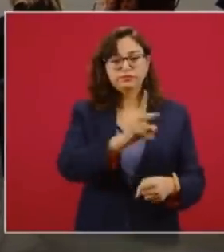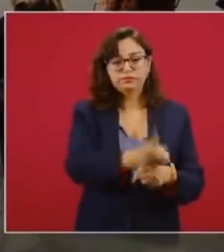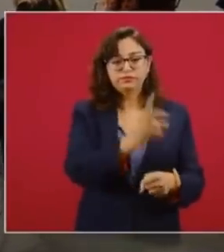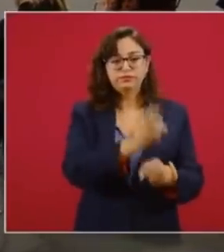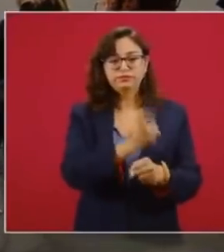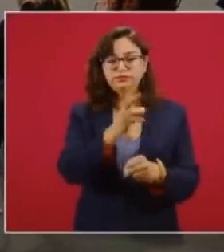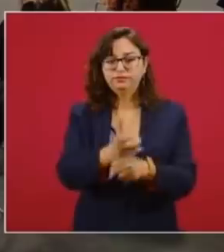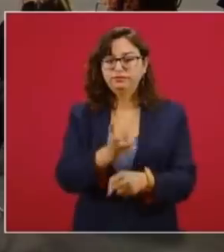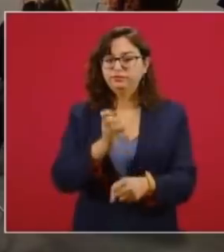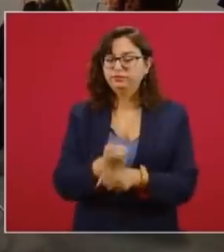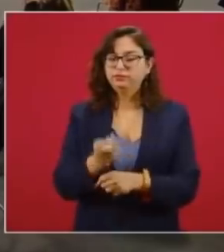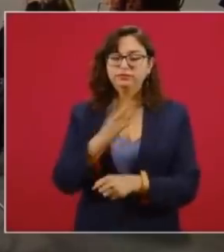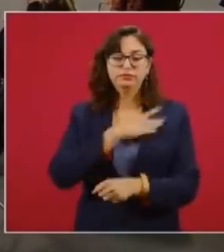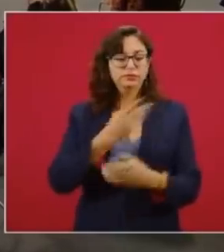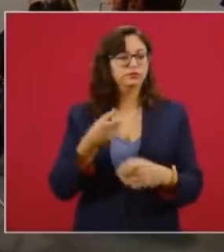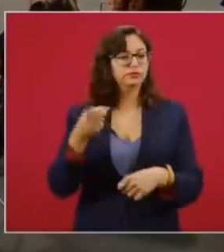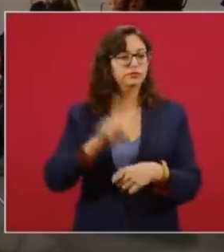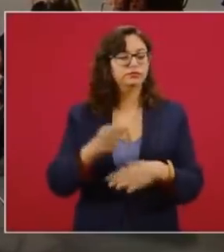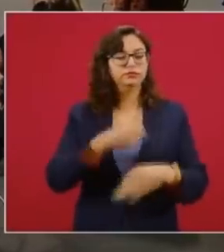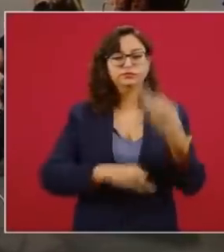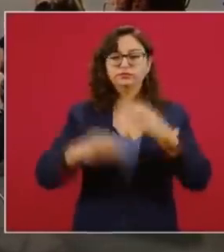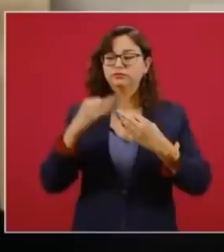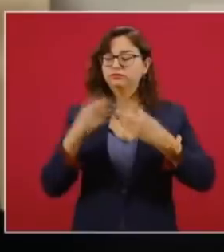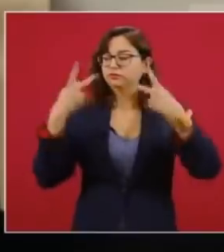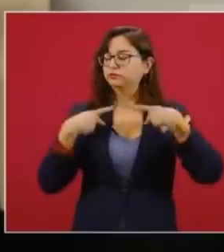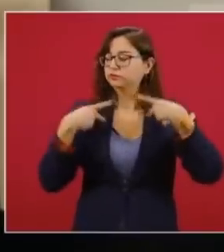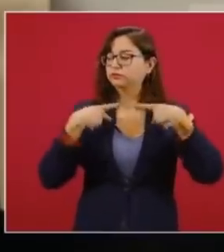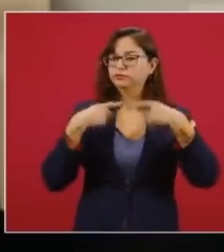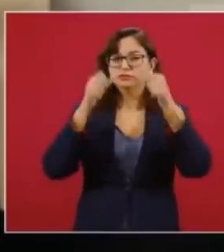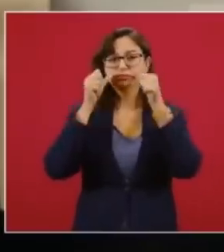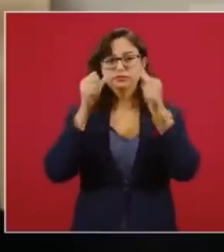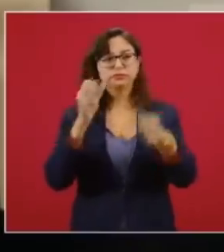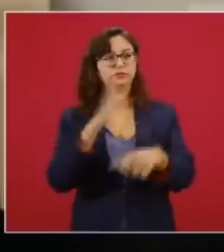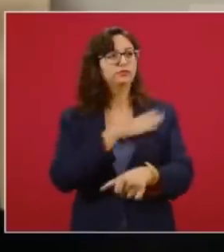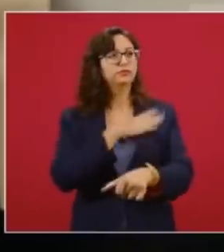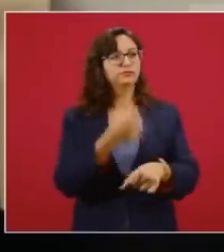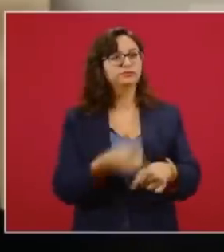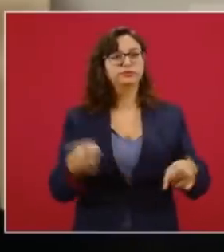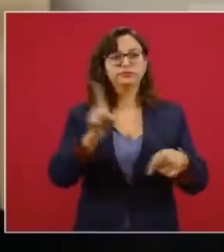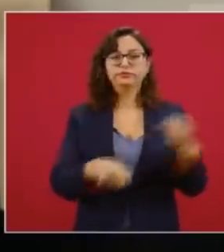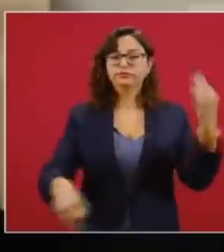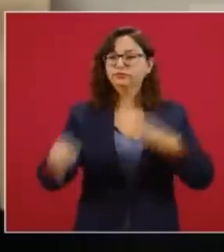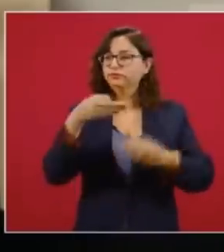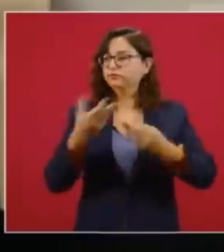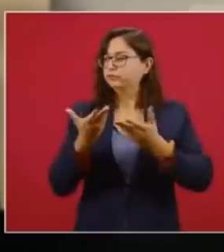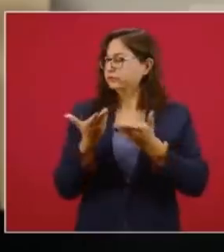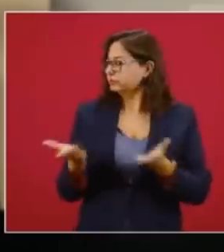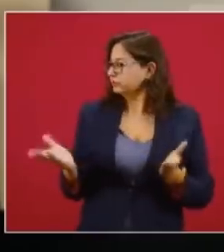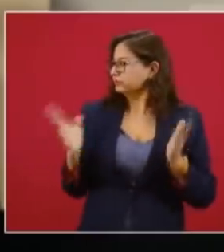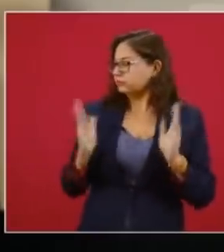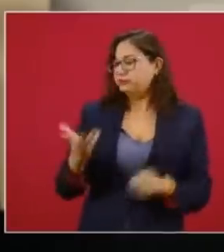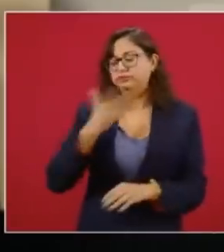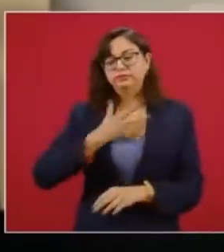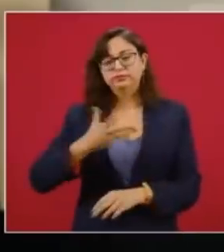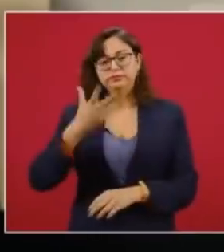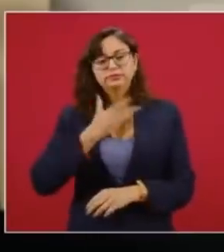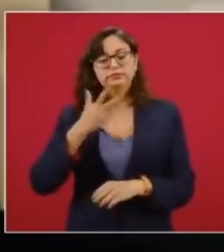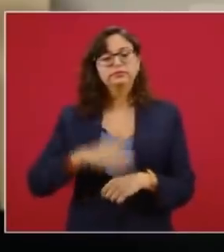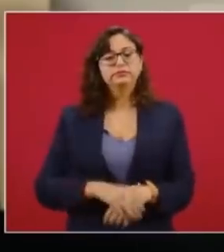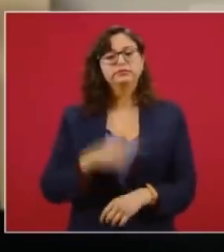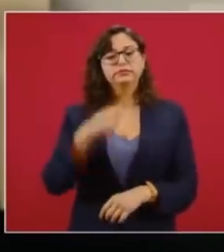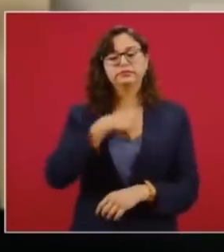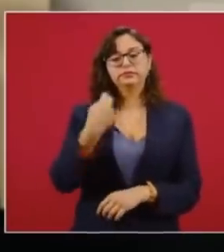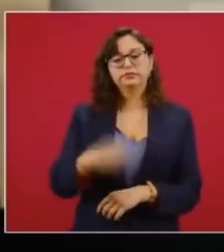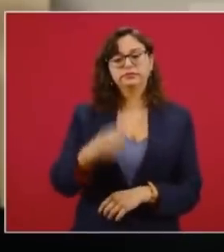servidor Carlos Pozos, reportero de Lor Molécula y columnista para la revista Petróleo y Energía.